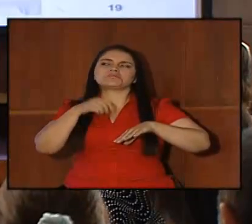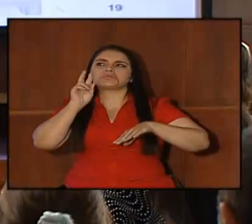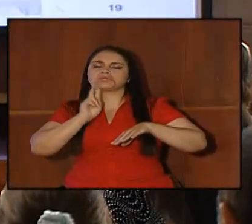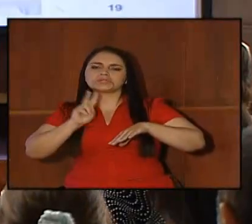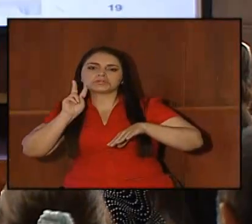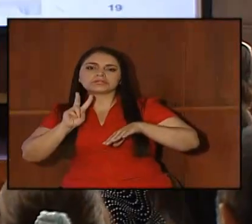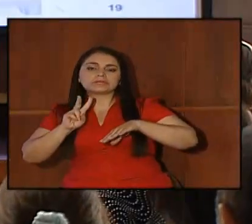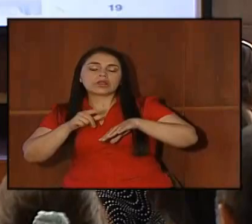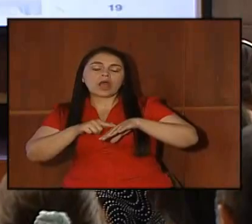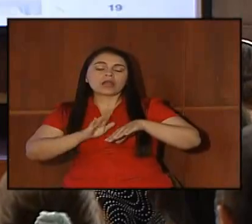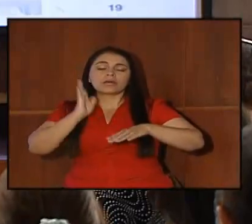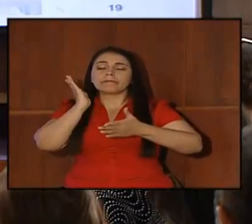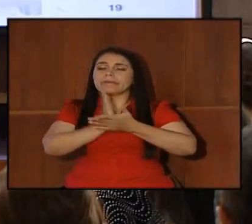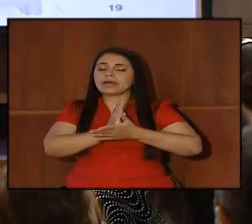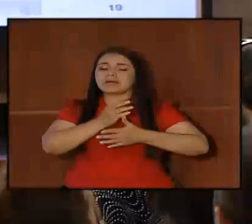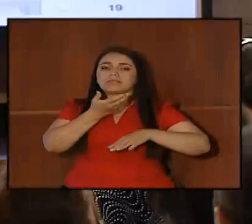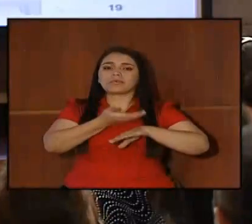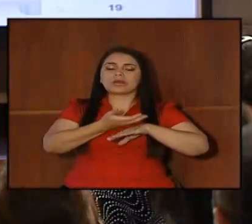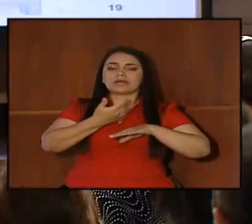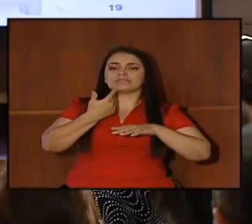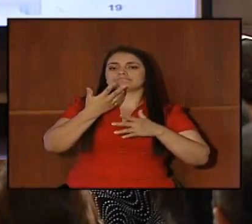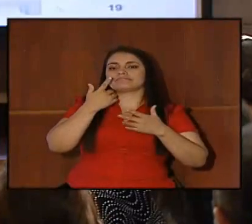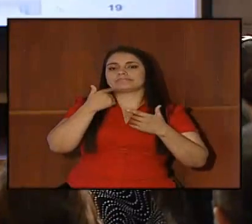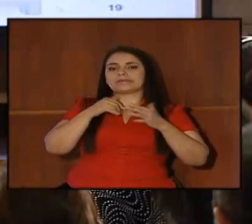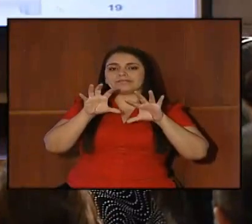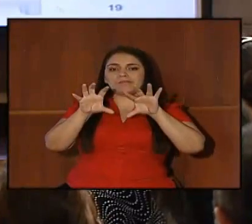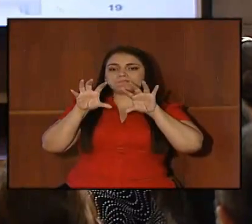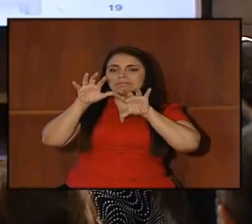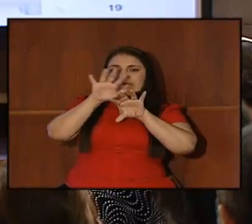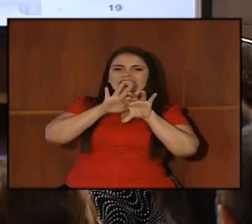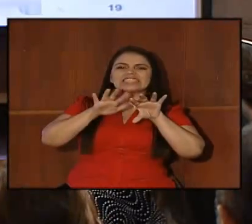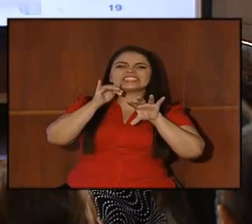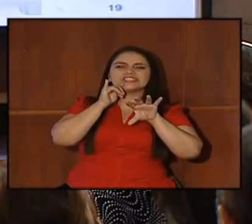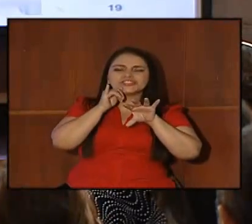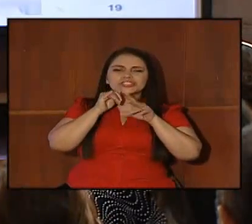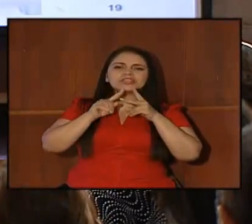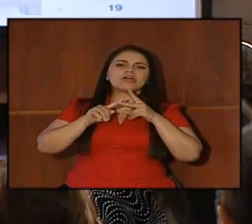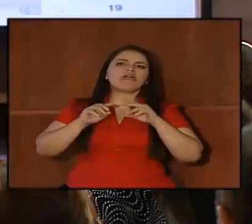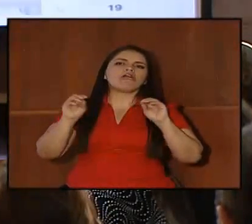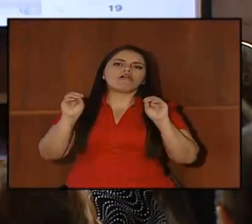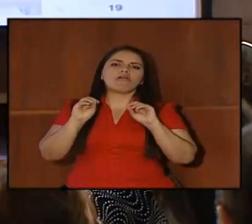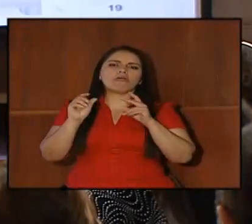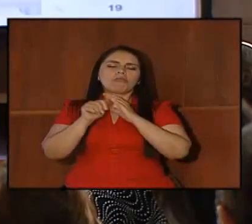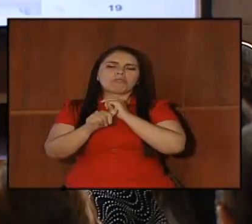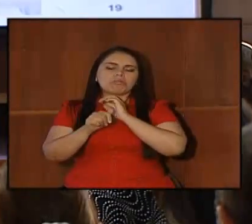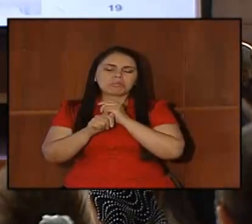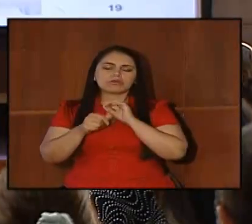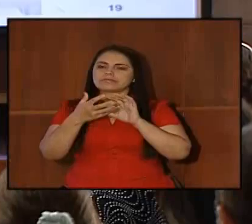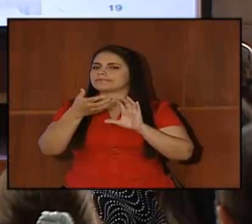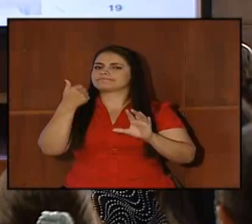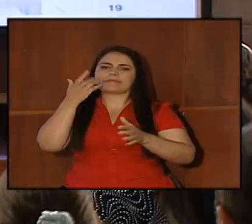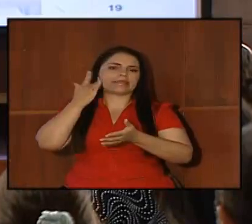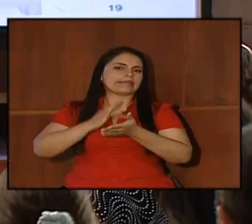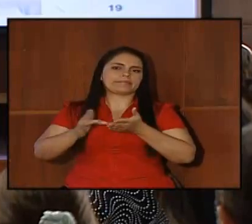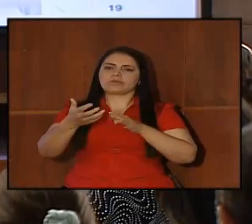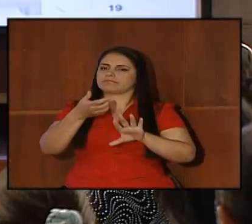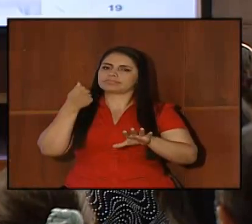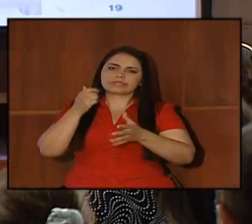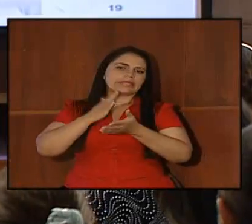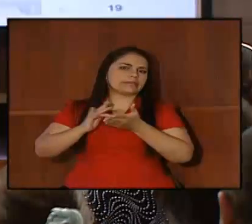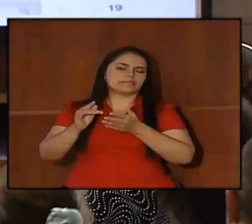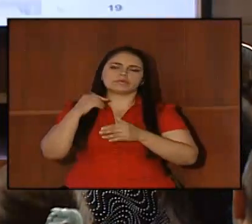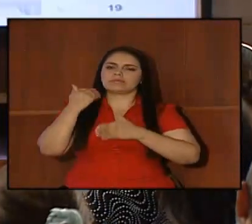herida en la cadera del paciente, pues si se moja con orina o con popó, pues toca cambiarla,